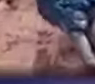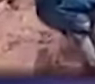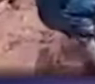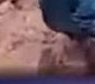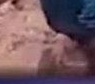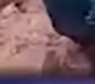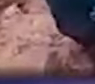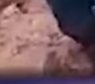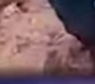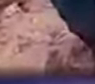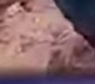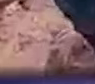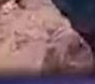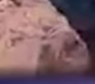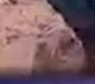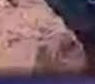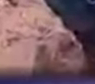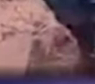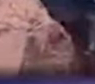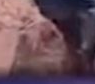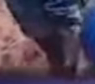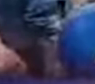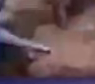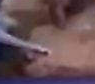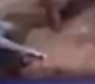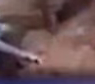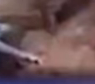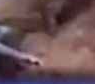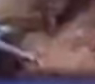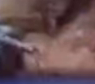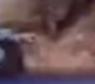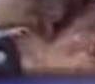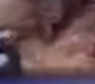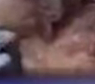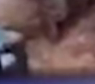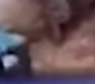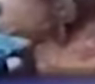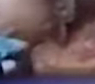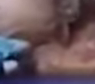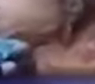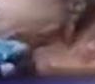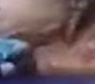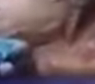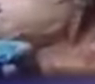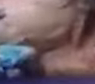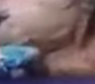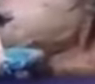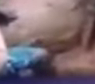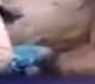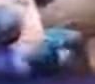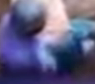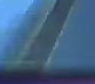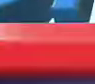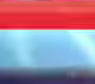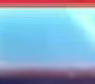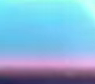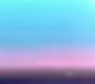En lo internacional, aumentan a 169 la cifra de fallecidos por el temporal en Sri Lanka.